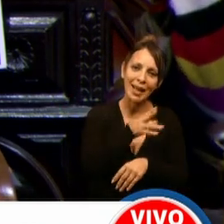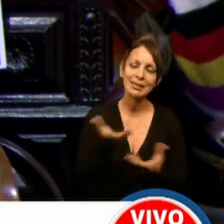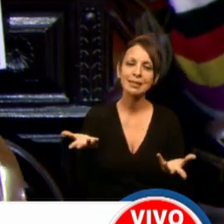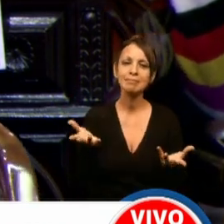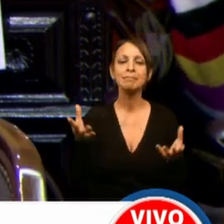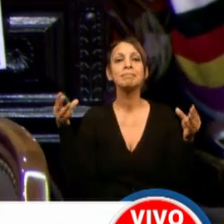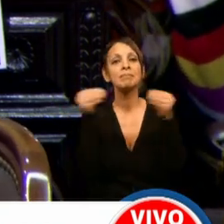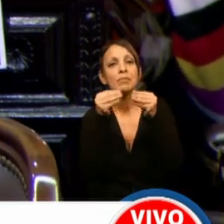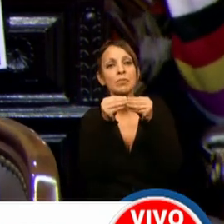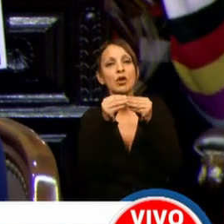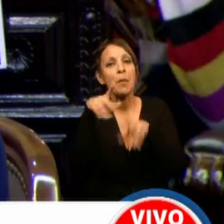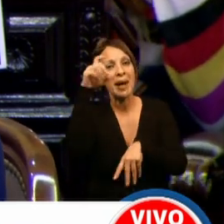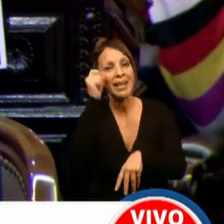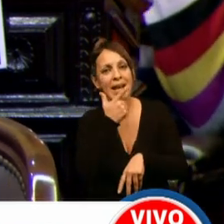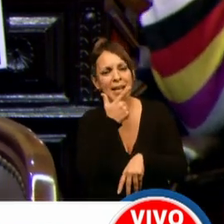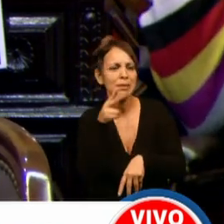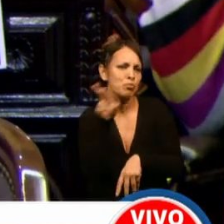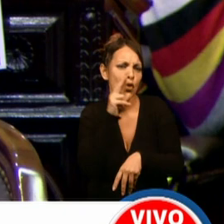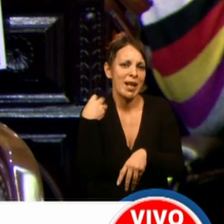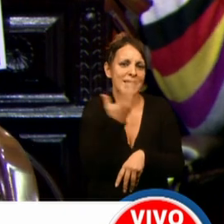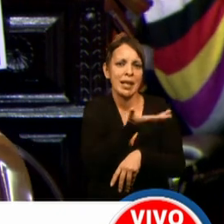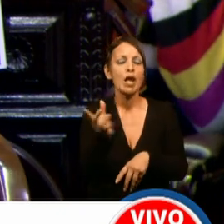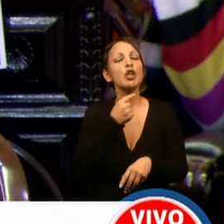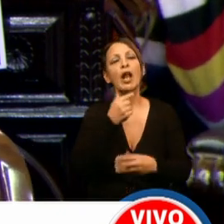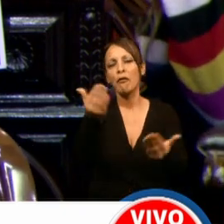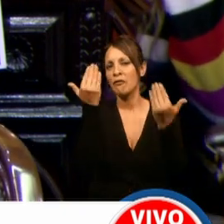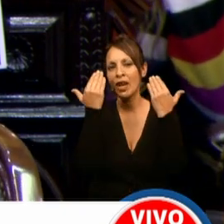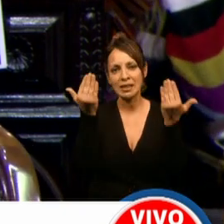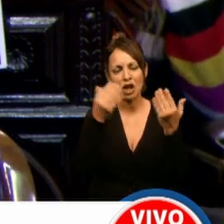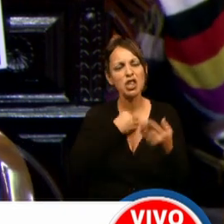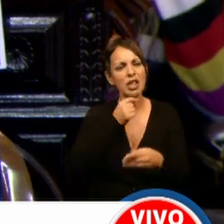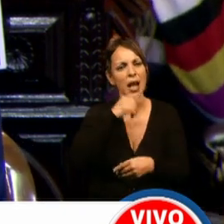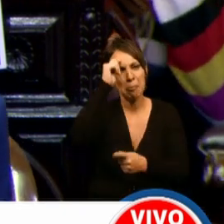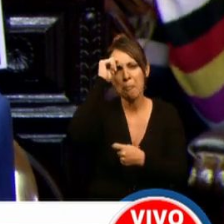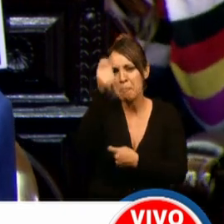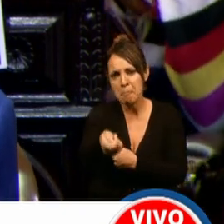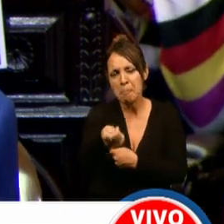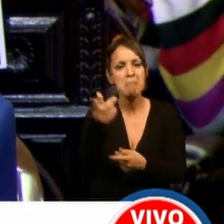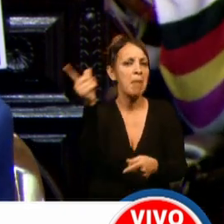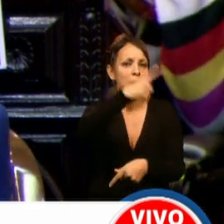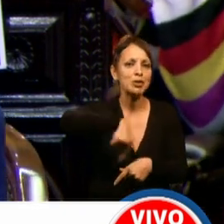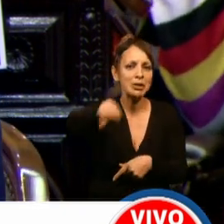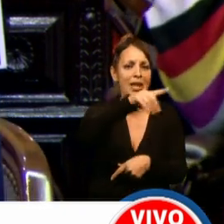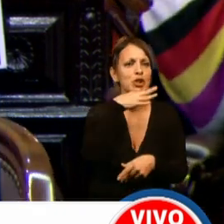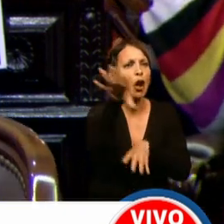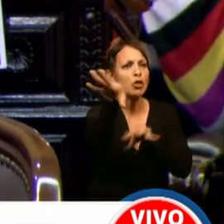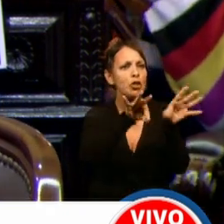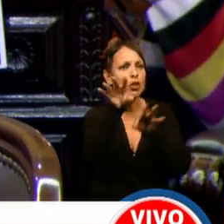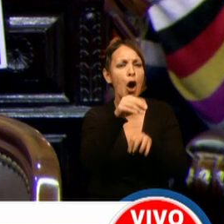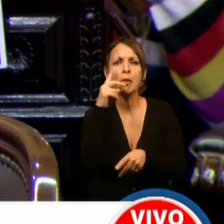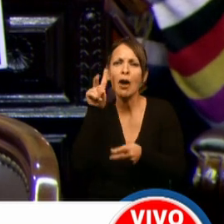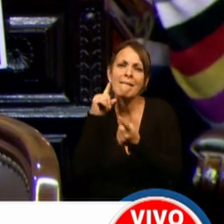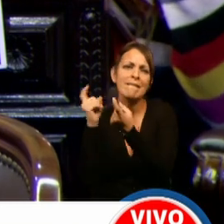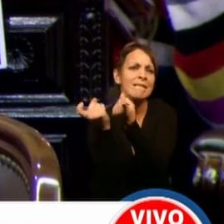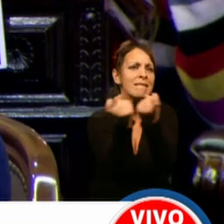compañeres mujeres en general quiero felicitarlas quiero sacarme el sombrero quiere decir que tomó nota y aprendo